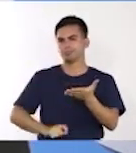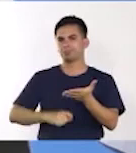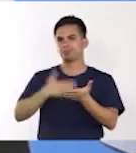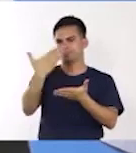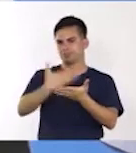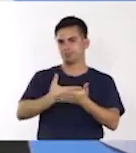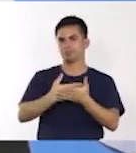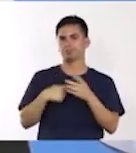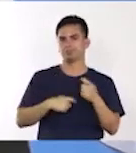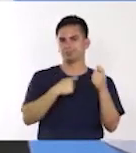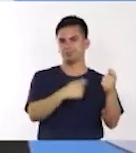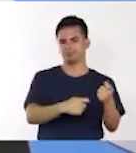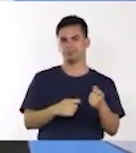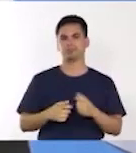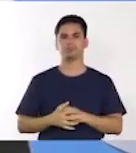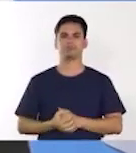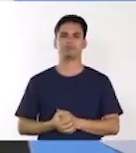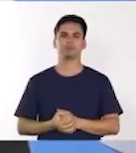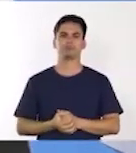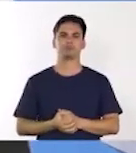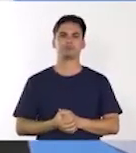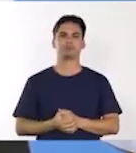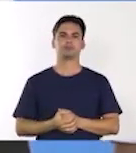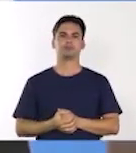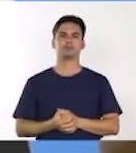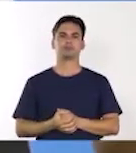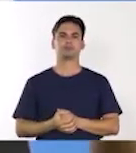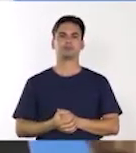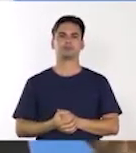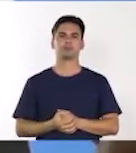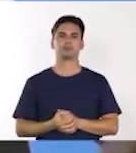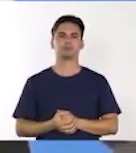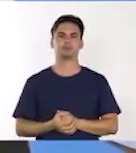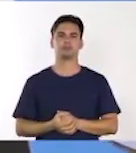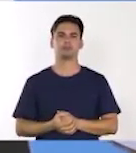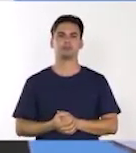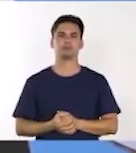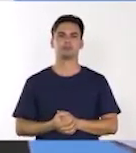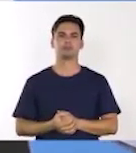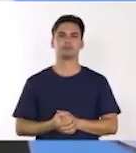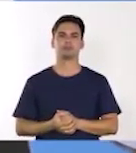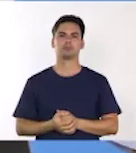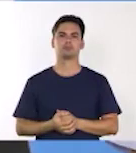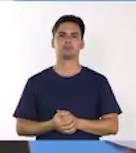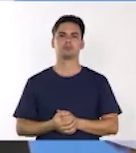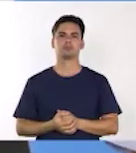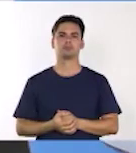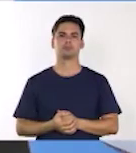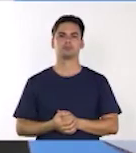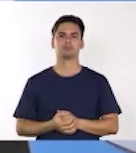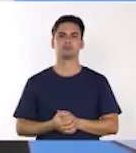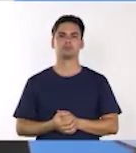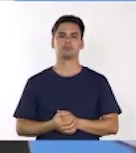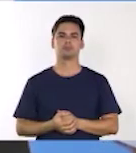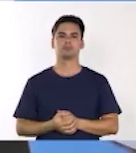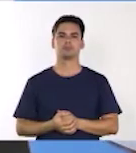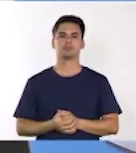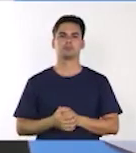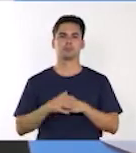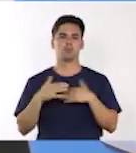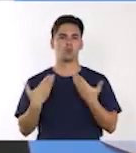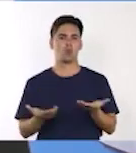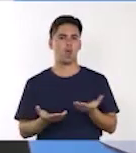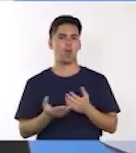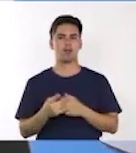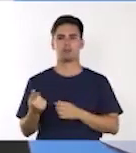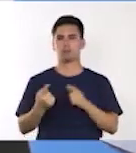adquirieron en estas unidades anteriores. Un problema que degrada la esencia humana, como